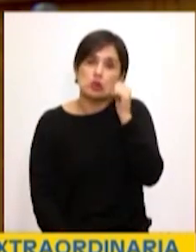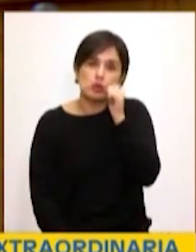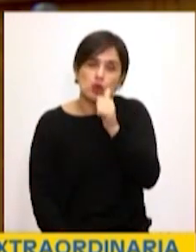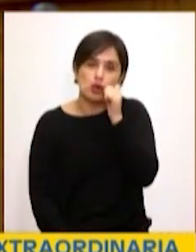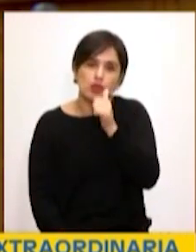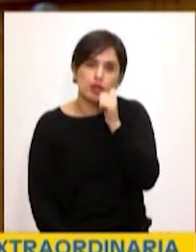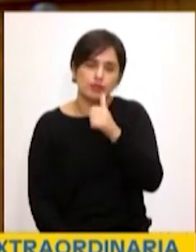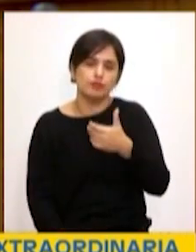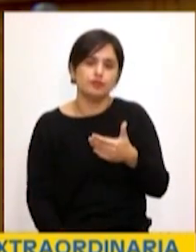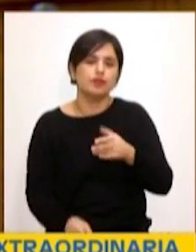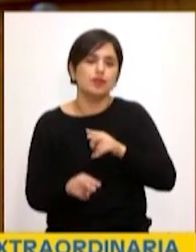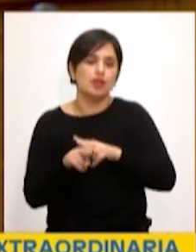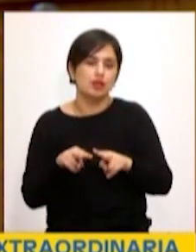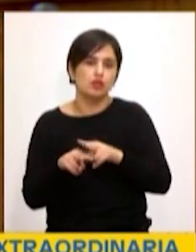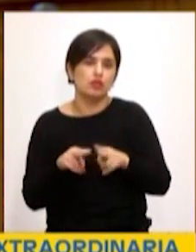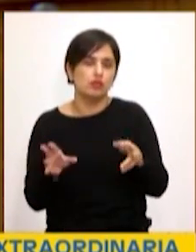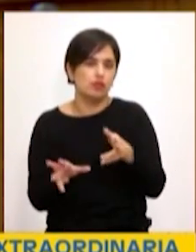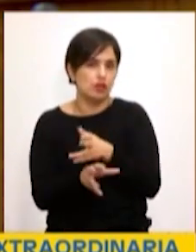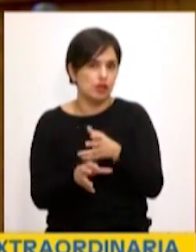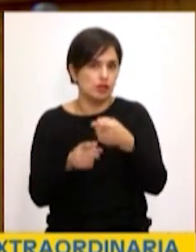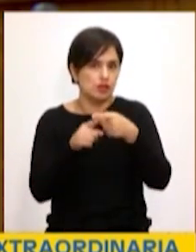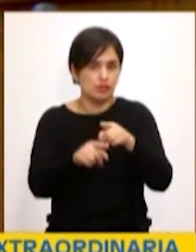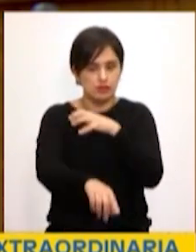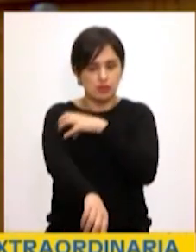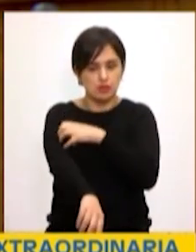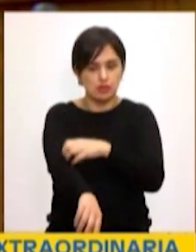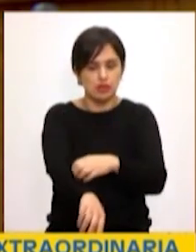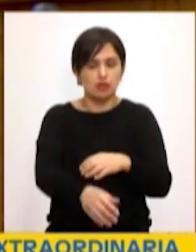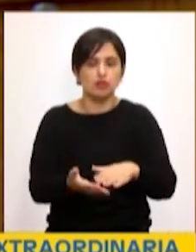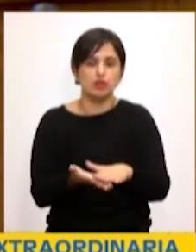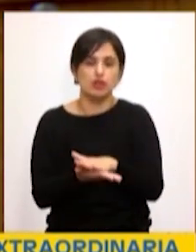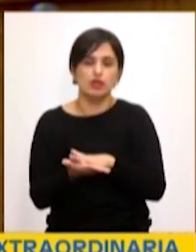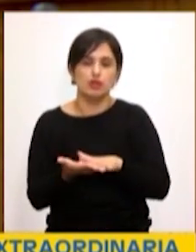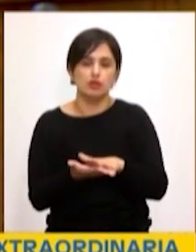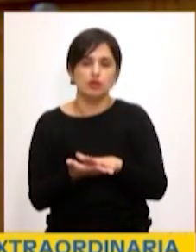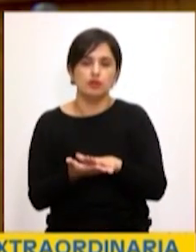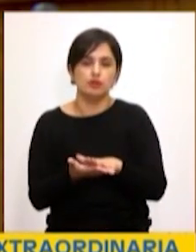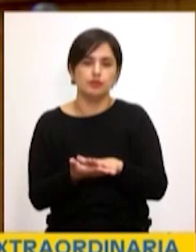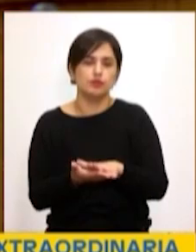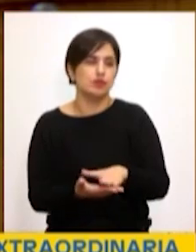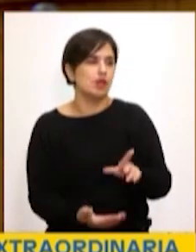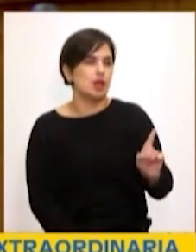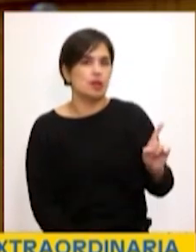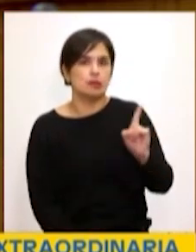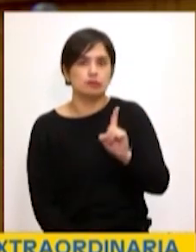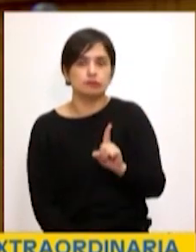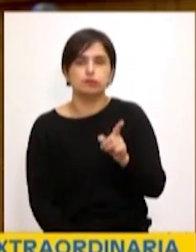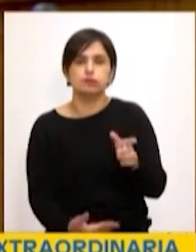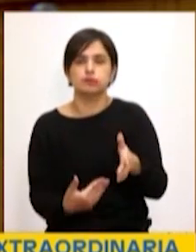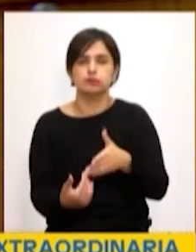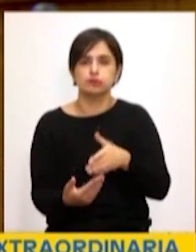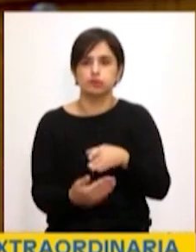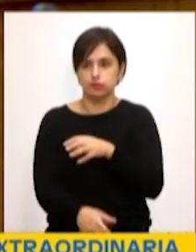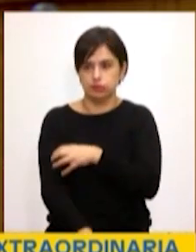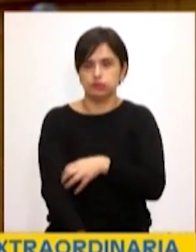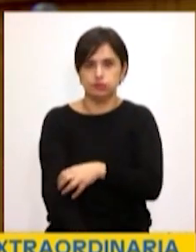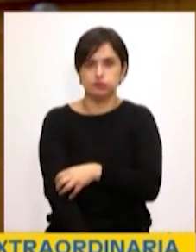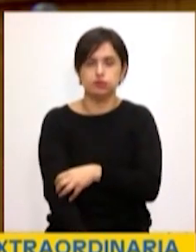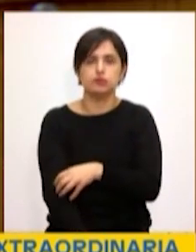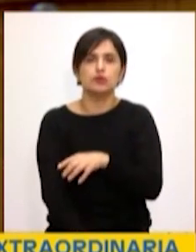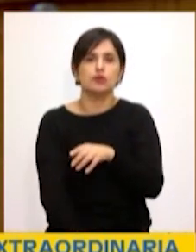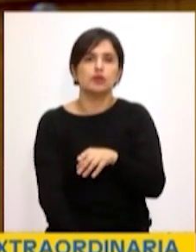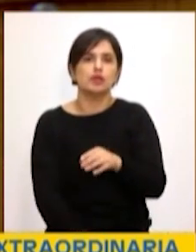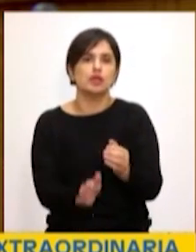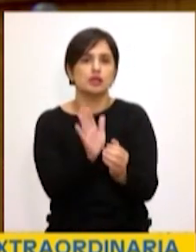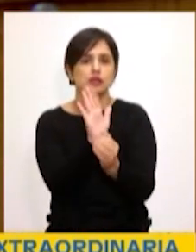violencia la diferencia por región por ejemplo Aquí vemos parlamentarios verdad los cuales evidentemente son de la zona la